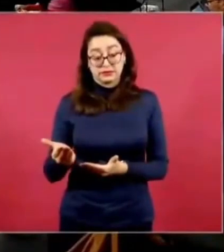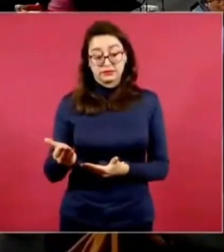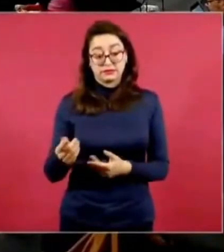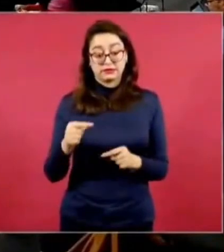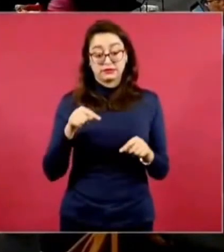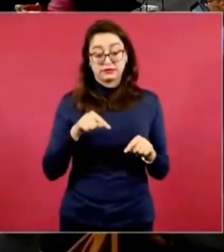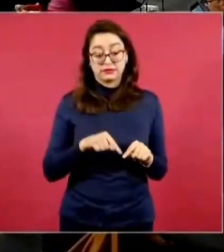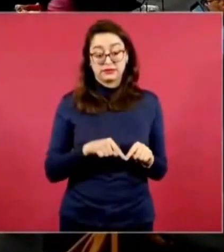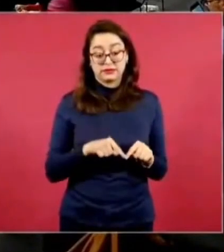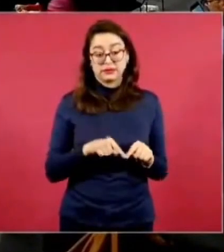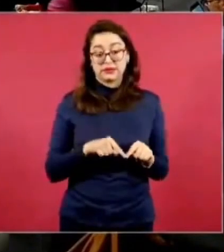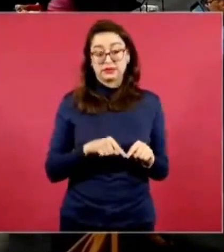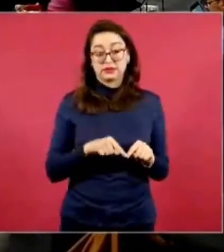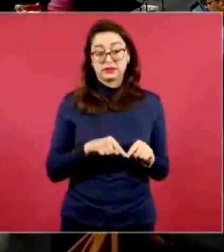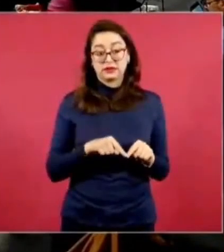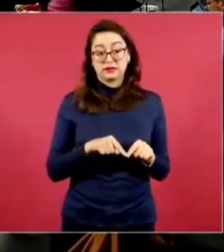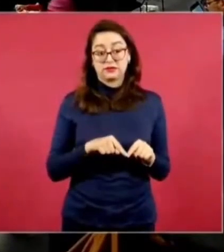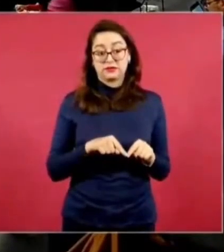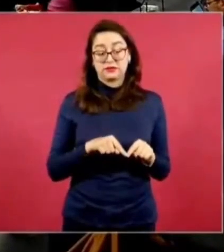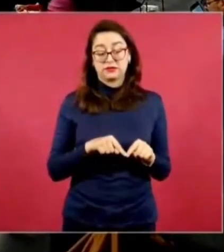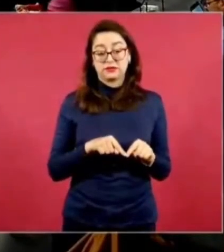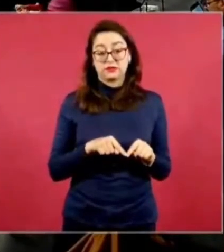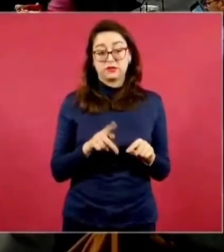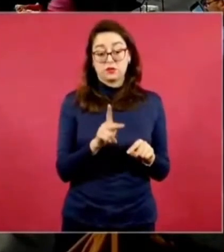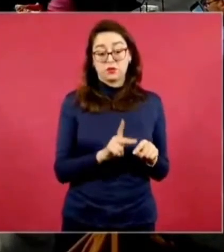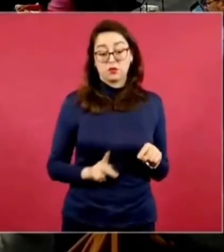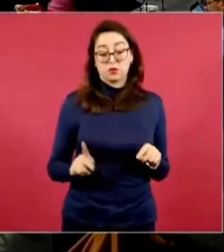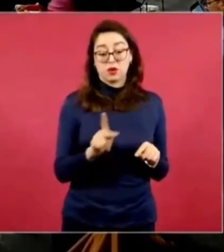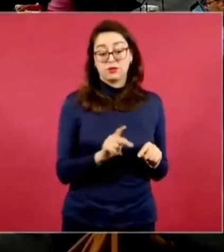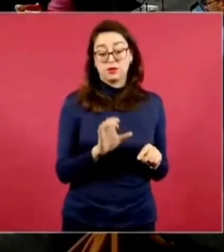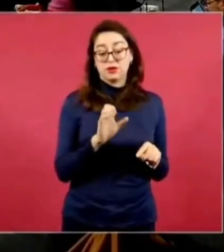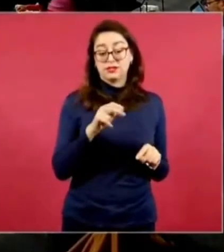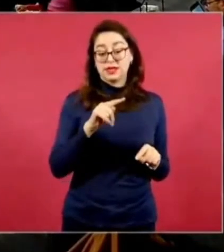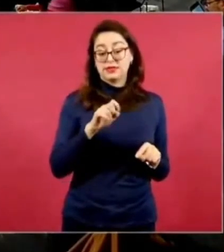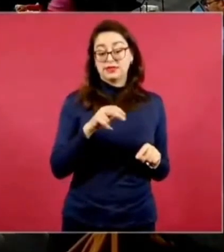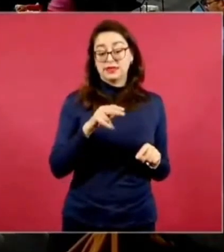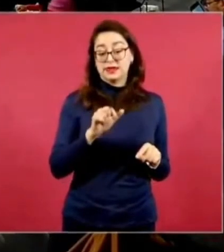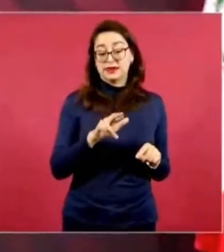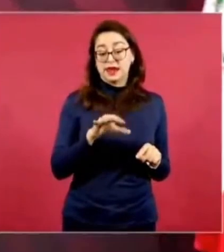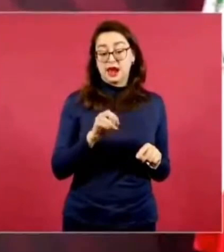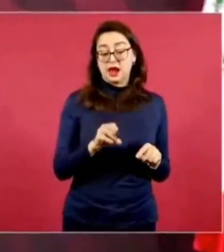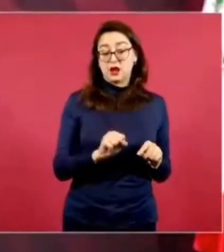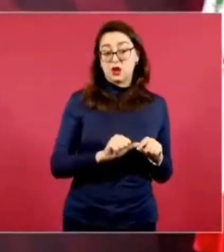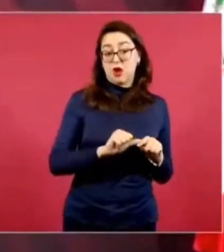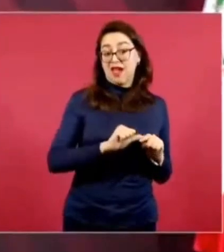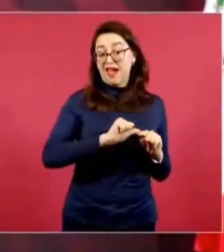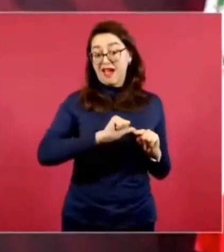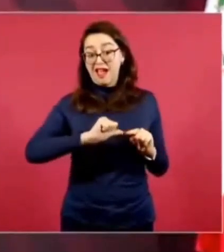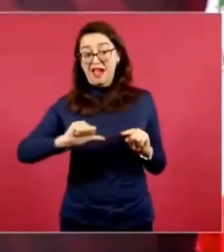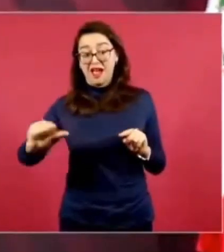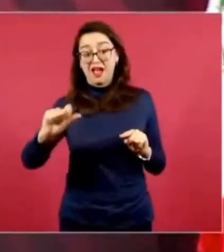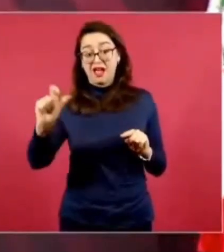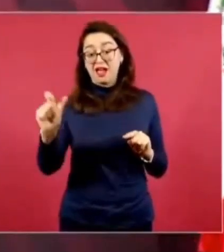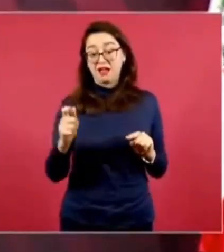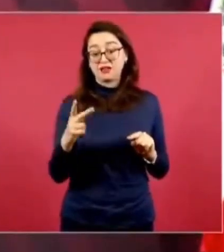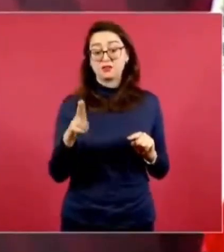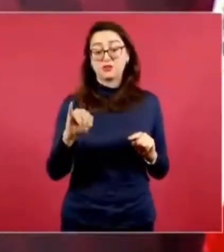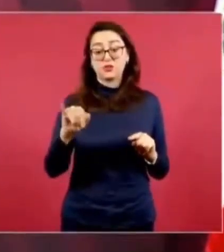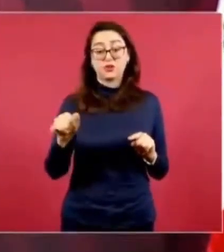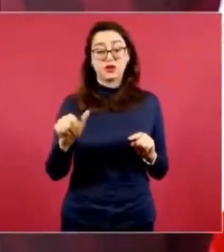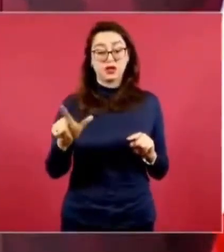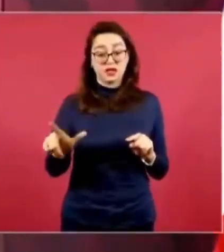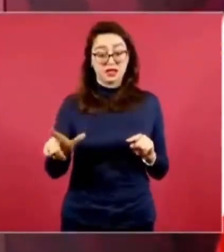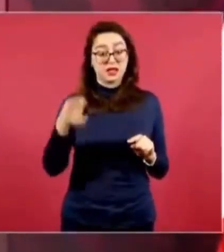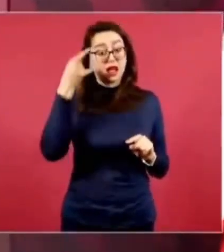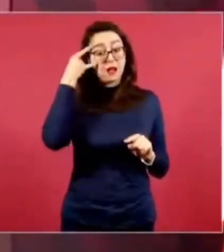de un pueblo que se llama Centenario hasta espujil que en